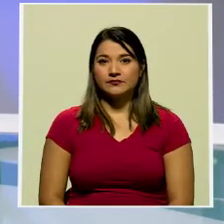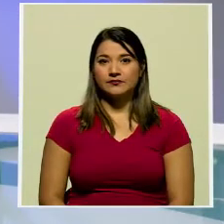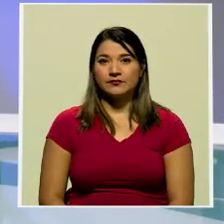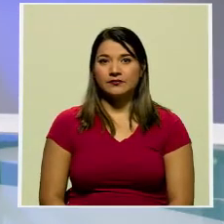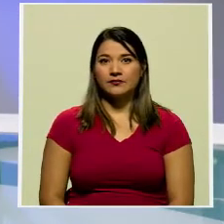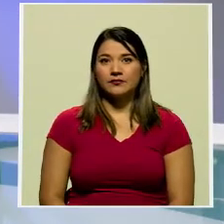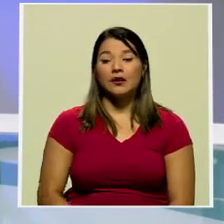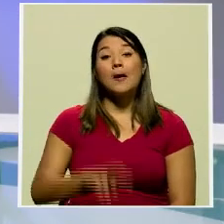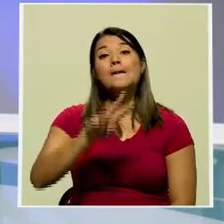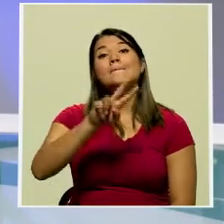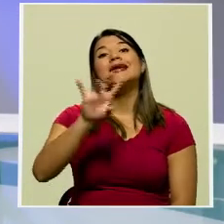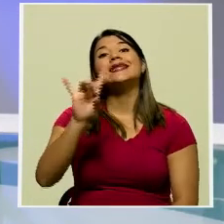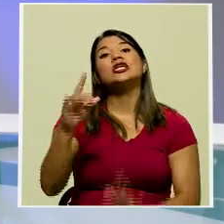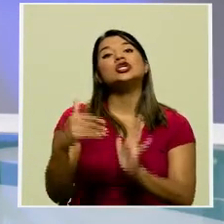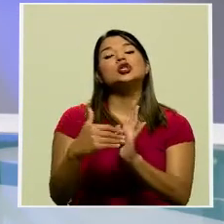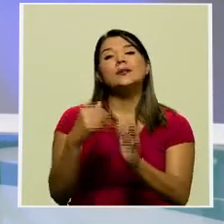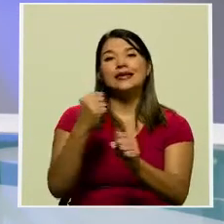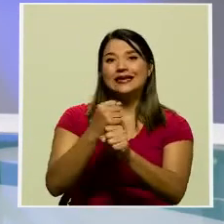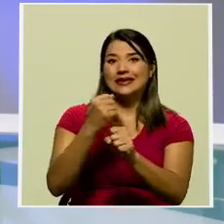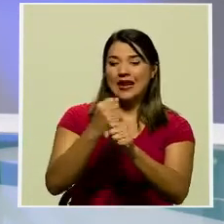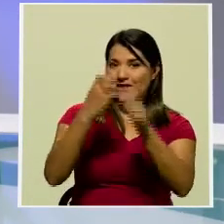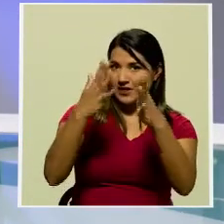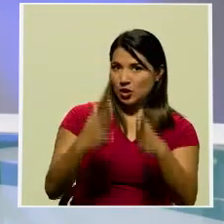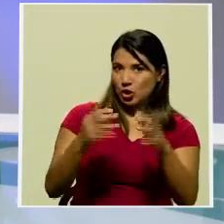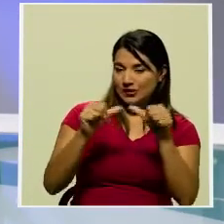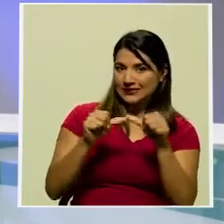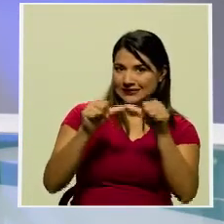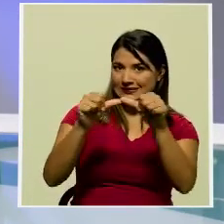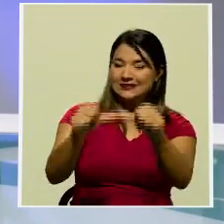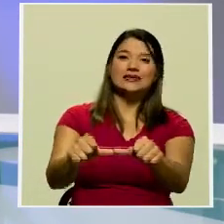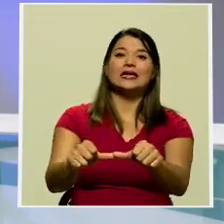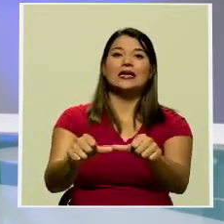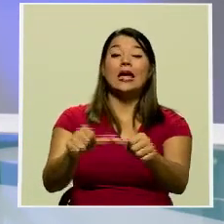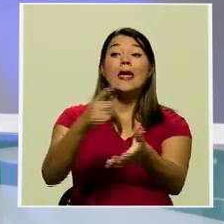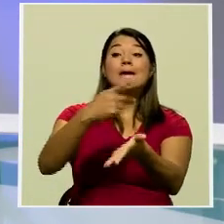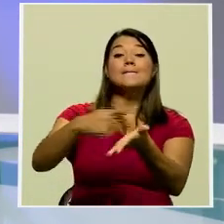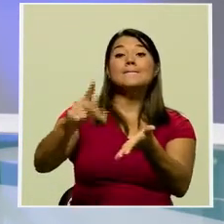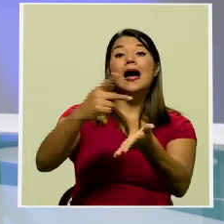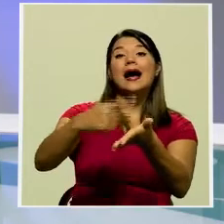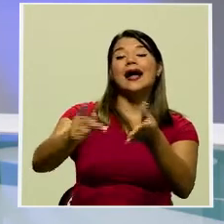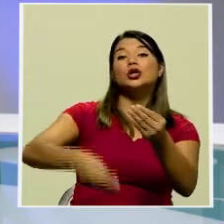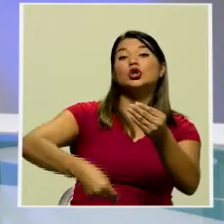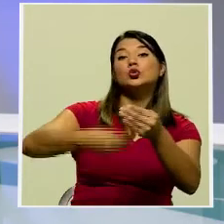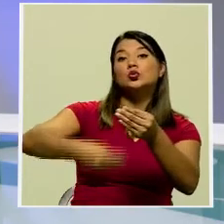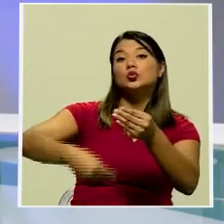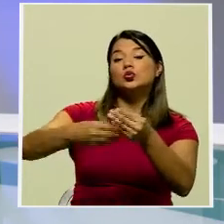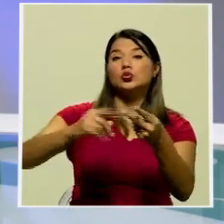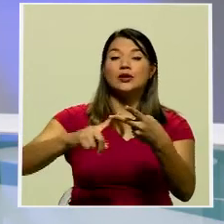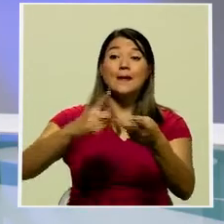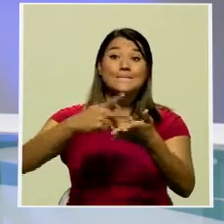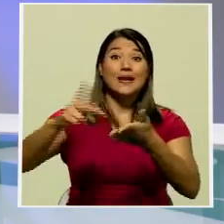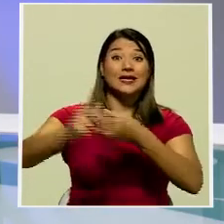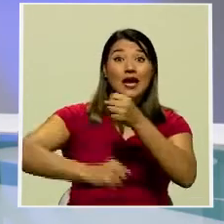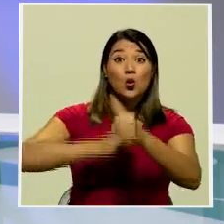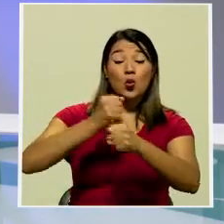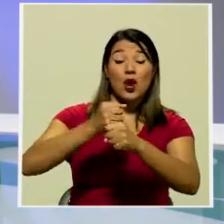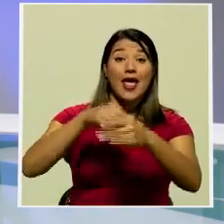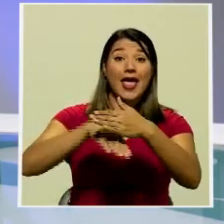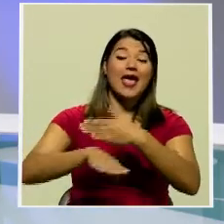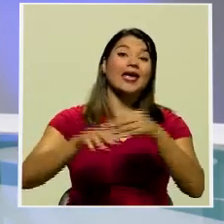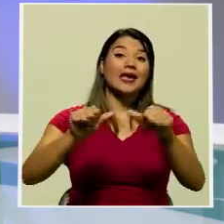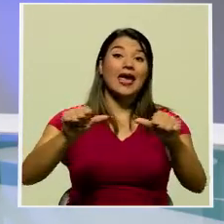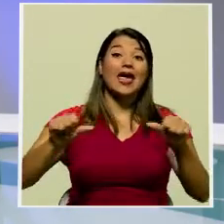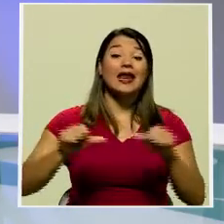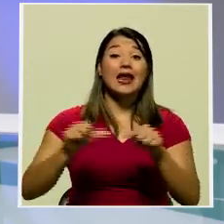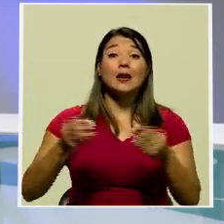Más de 28.000 funcionarios continuarán ganando pluses y anualidades en el sector público si